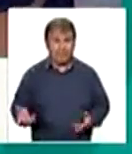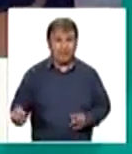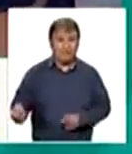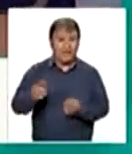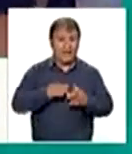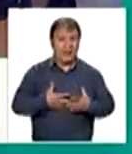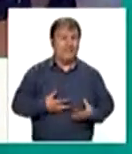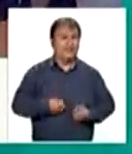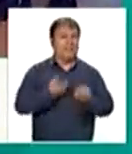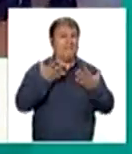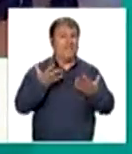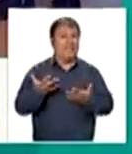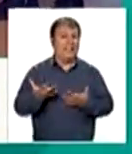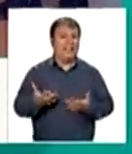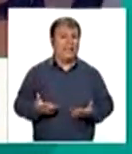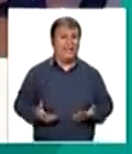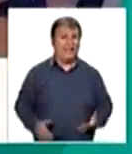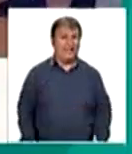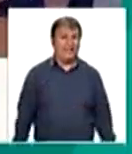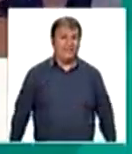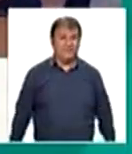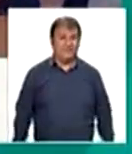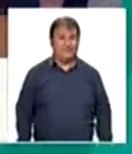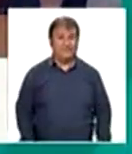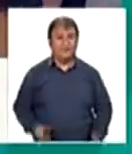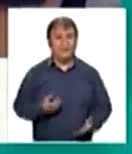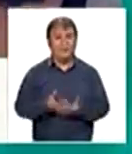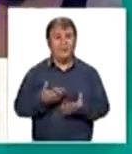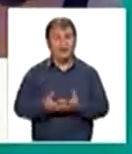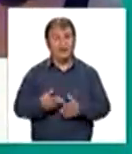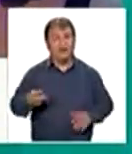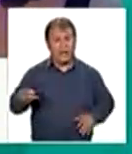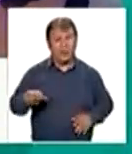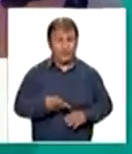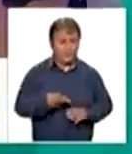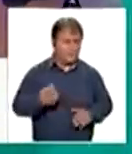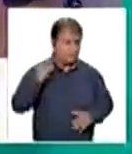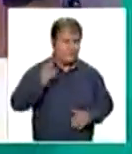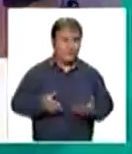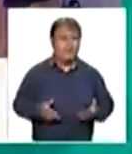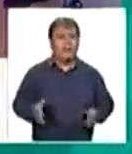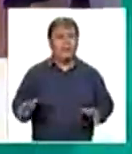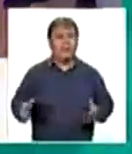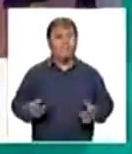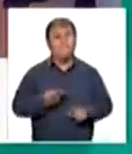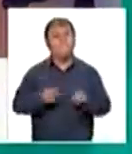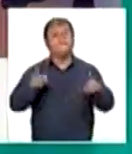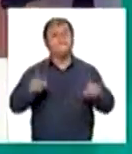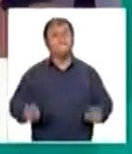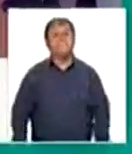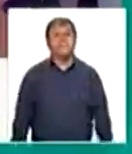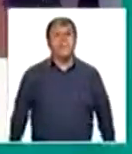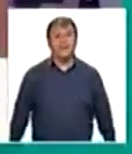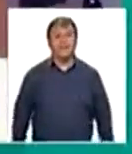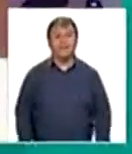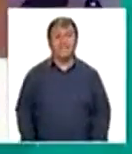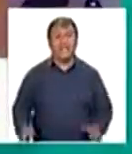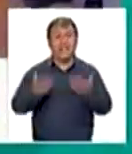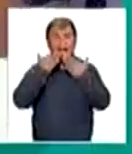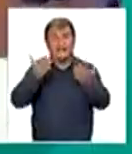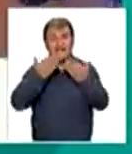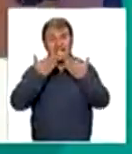y me saquen así? A mí. Dice que nos van a cortar ya pronto, rapidito, sin embargo. No, gracias, ya, listo,